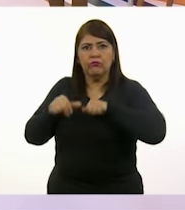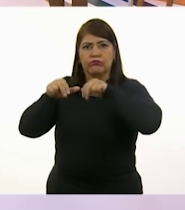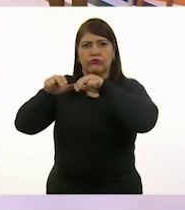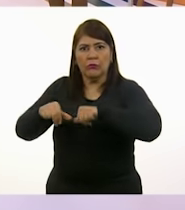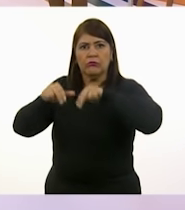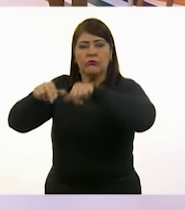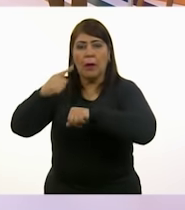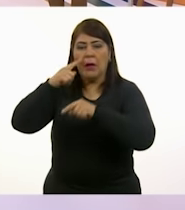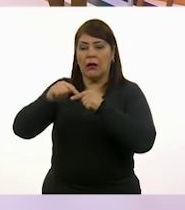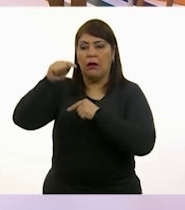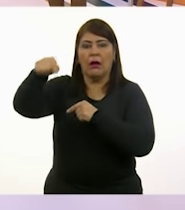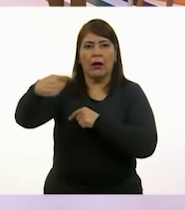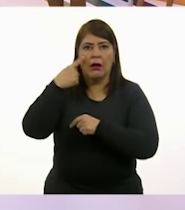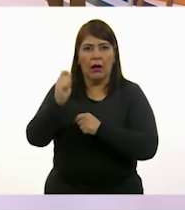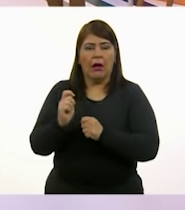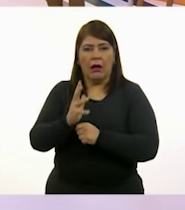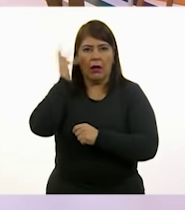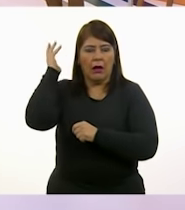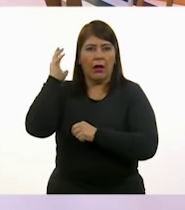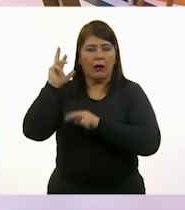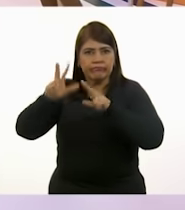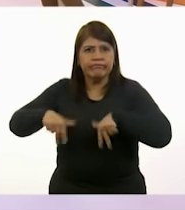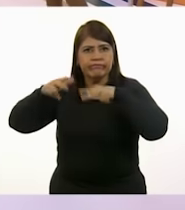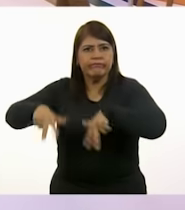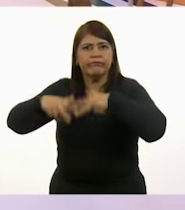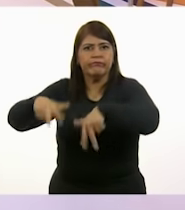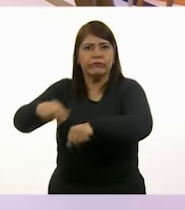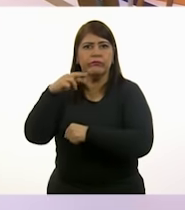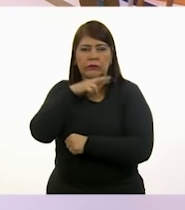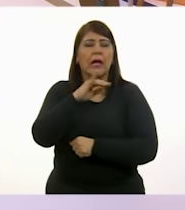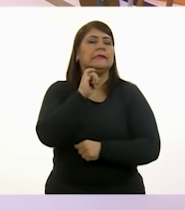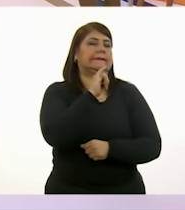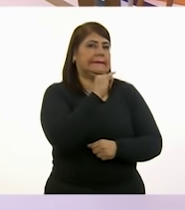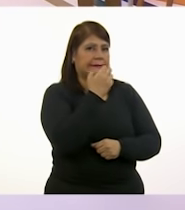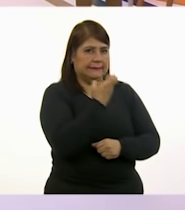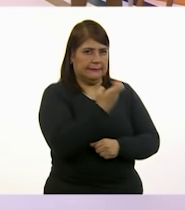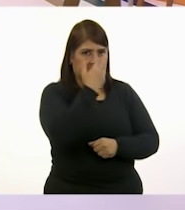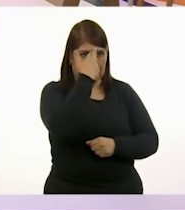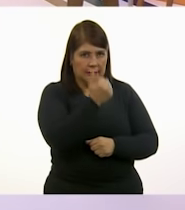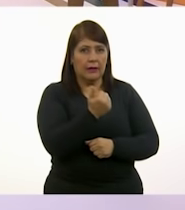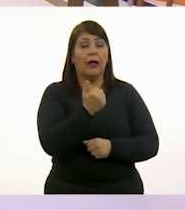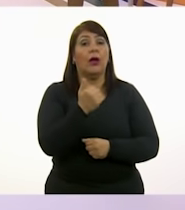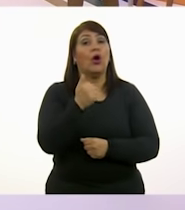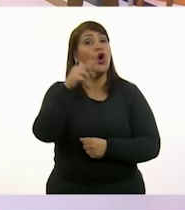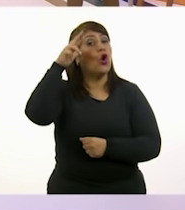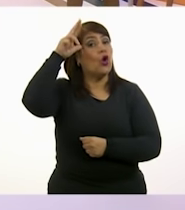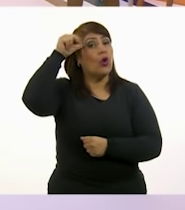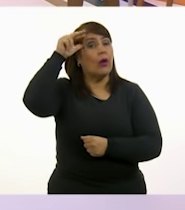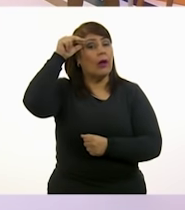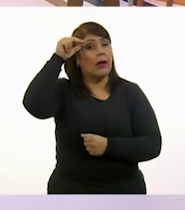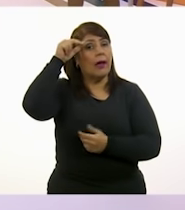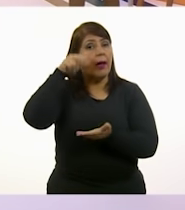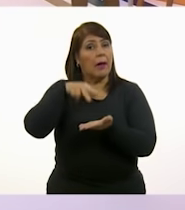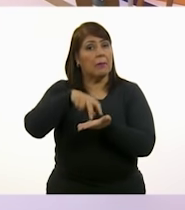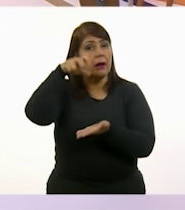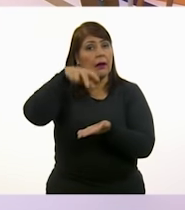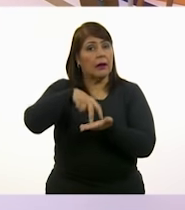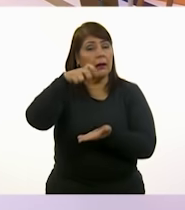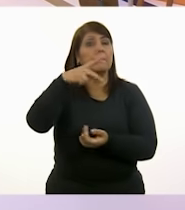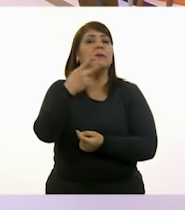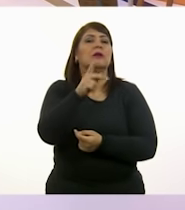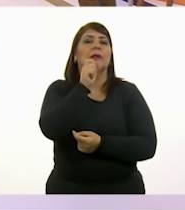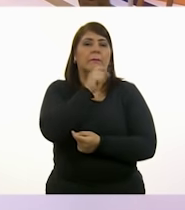grandes saltos y también correr mucho Así es Los conejos brincan, pero también caminan Se